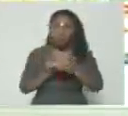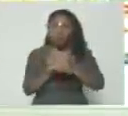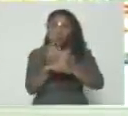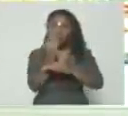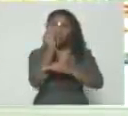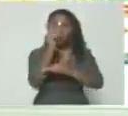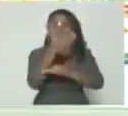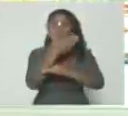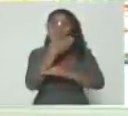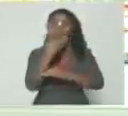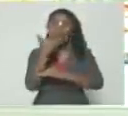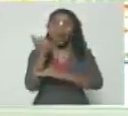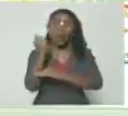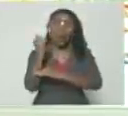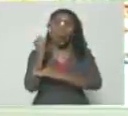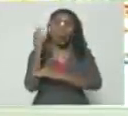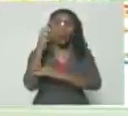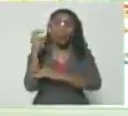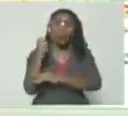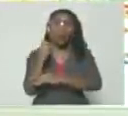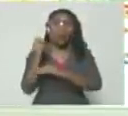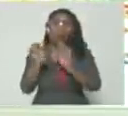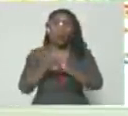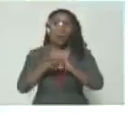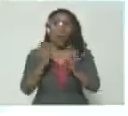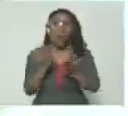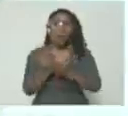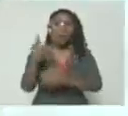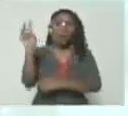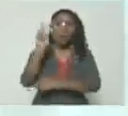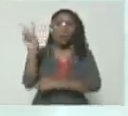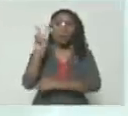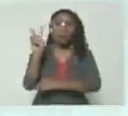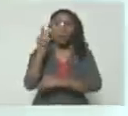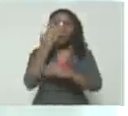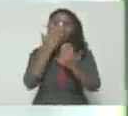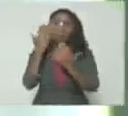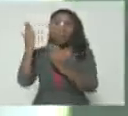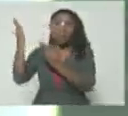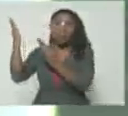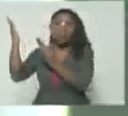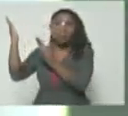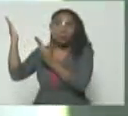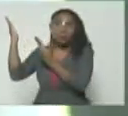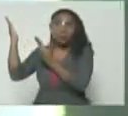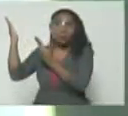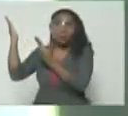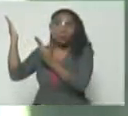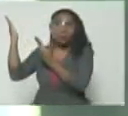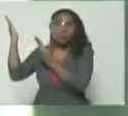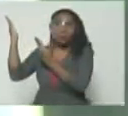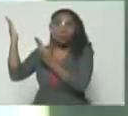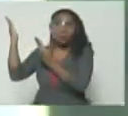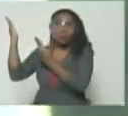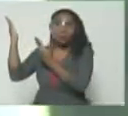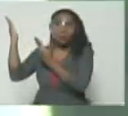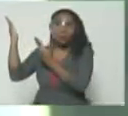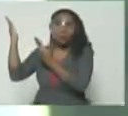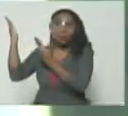el mejor cacao del mundo, el venezolano. Vamos directo a esta exposición, adelante.